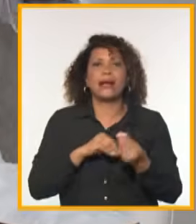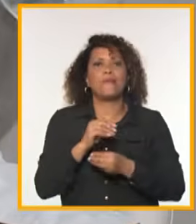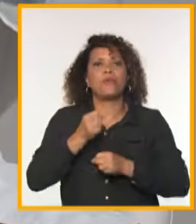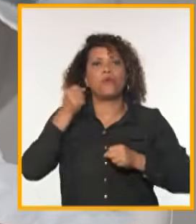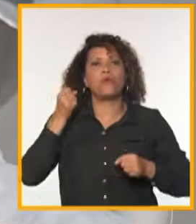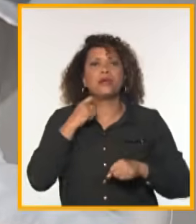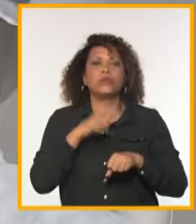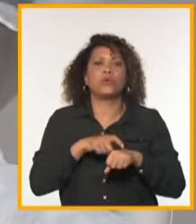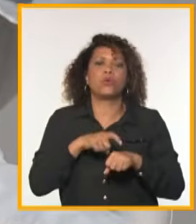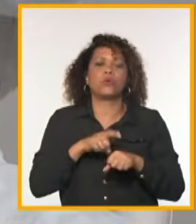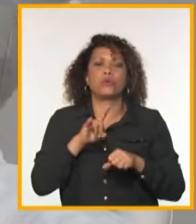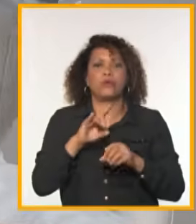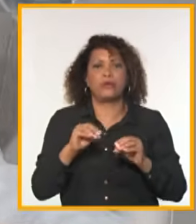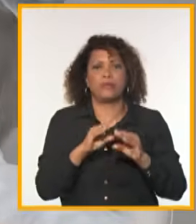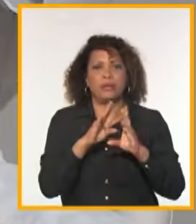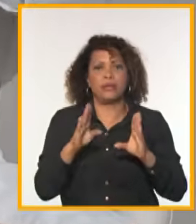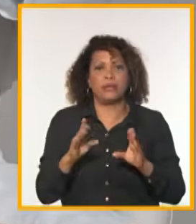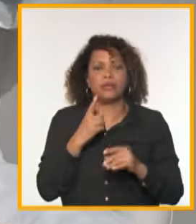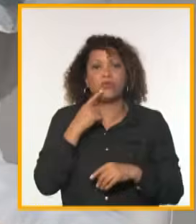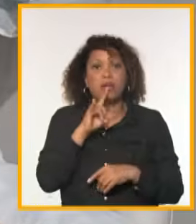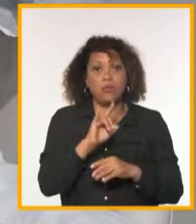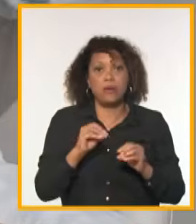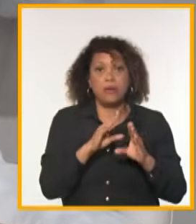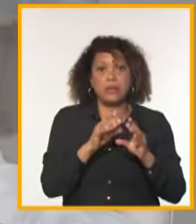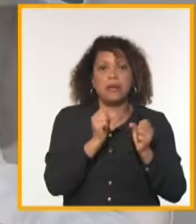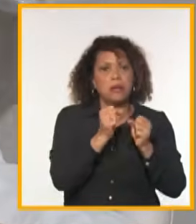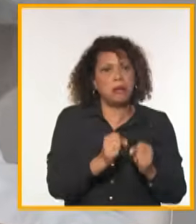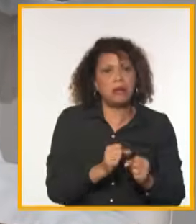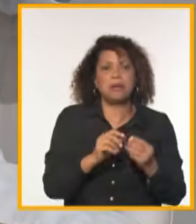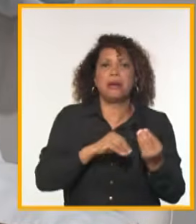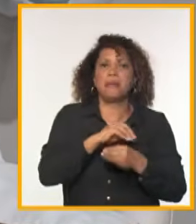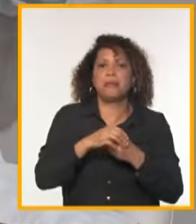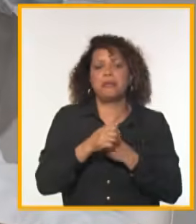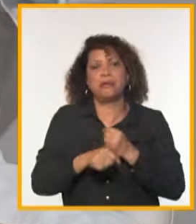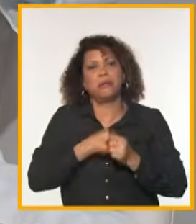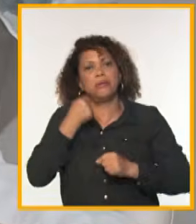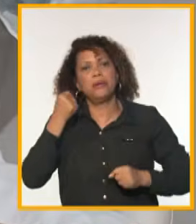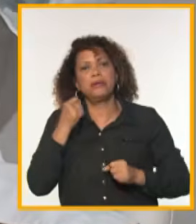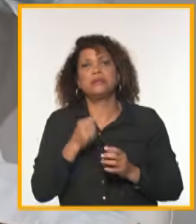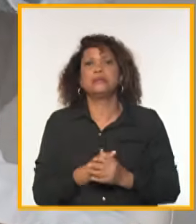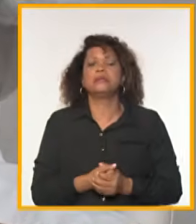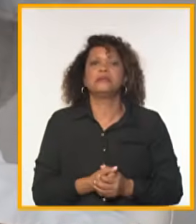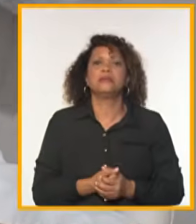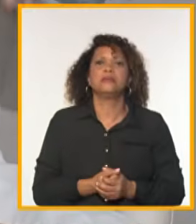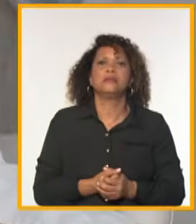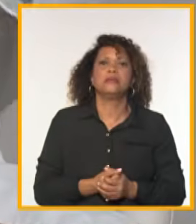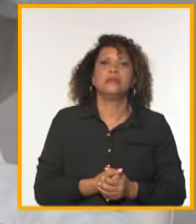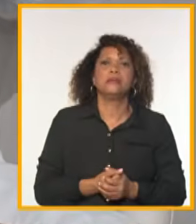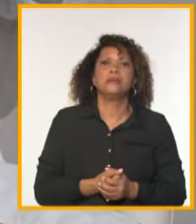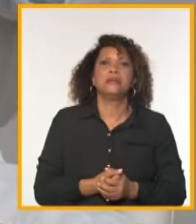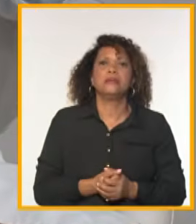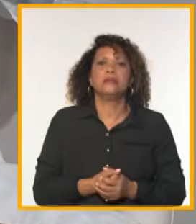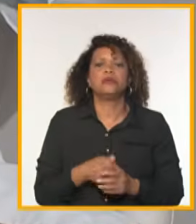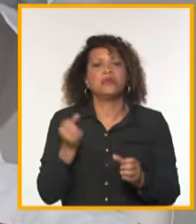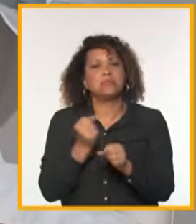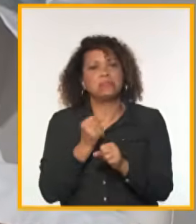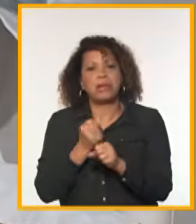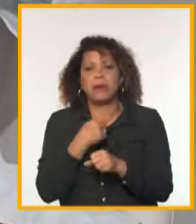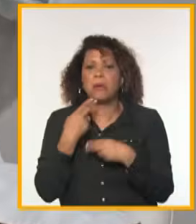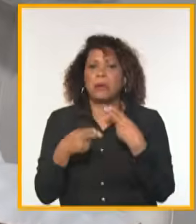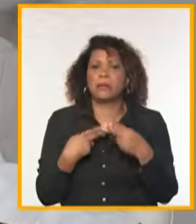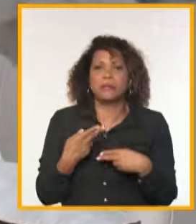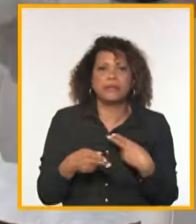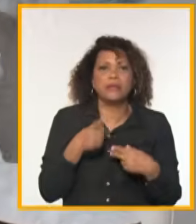las 9 de la mañana. Yo estaba a las 9 de la mañana para el cambio de guardia, allí estaba, hacía los trabajos que había que hacer.